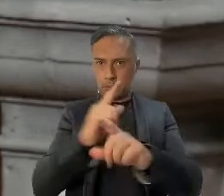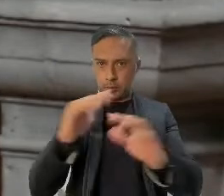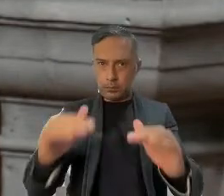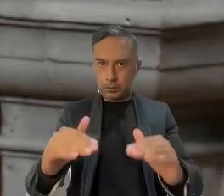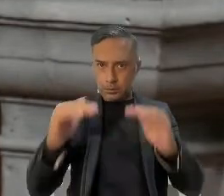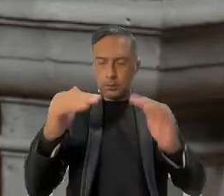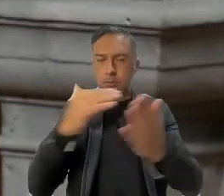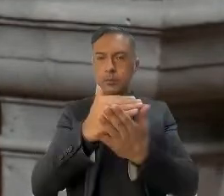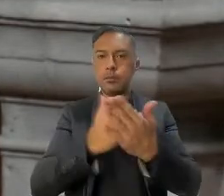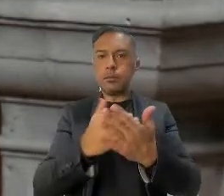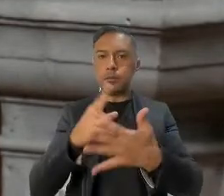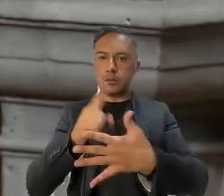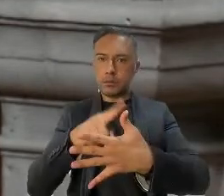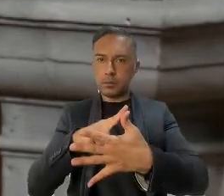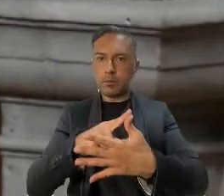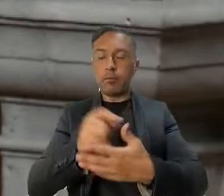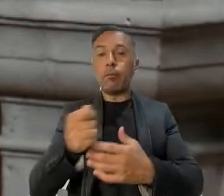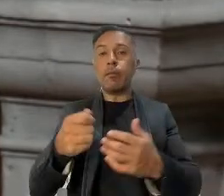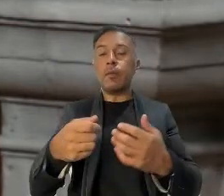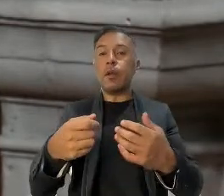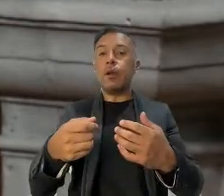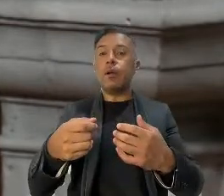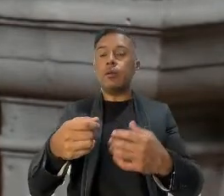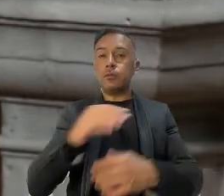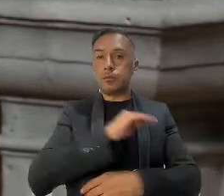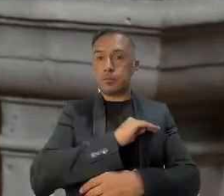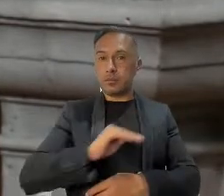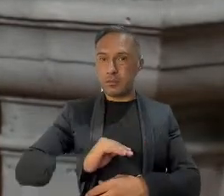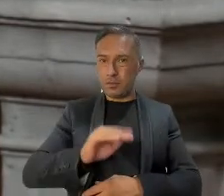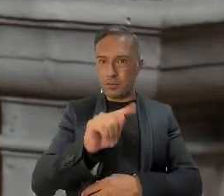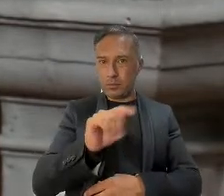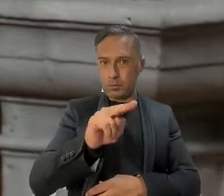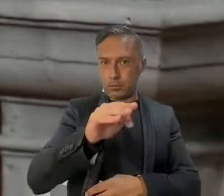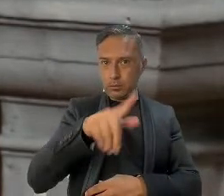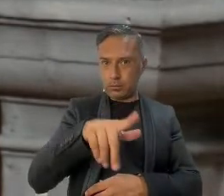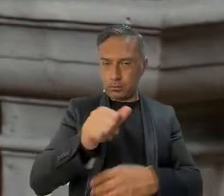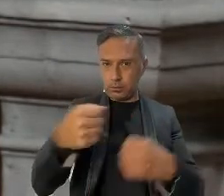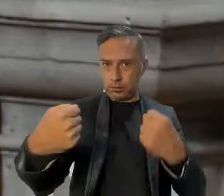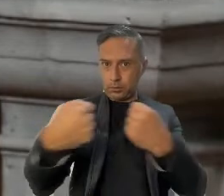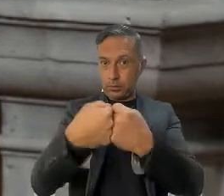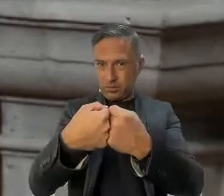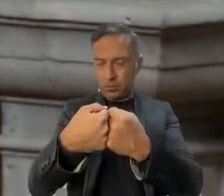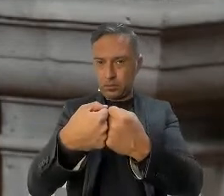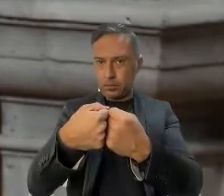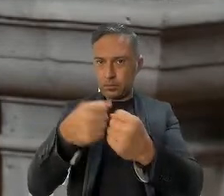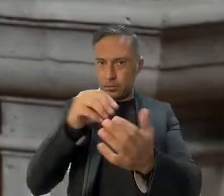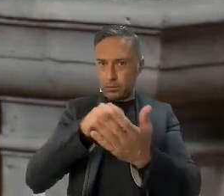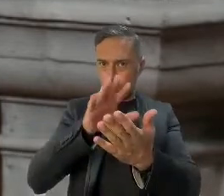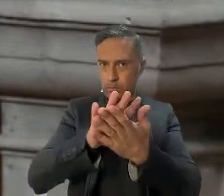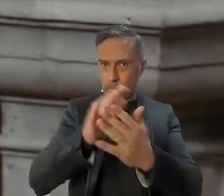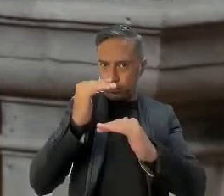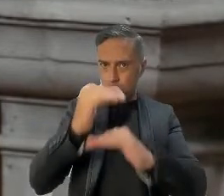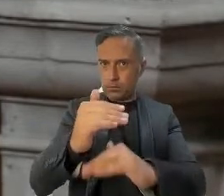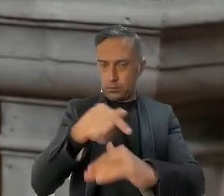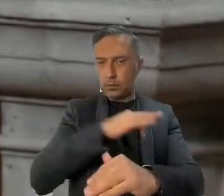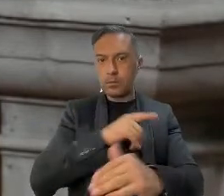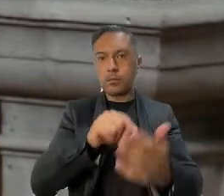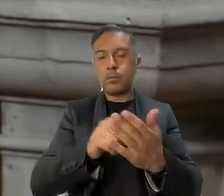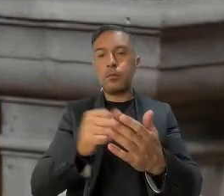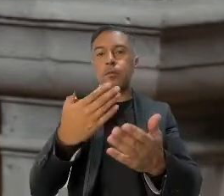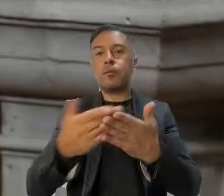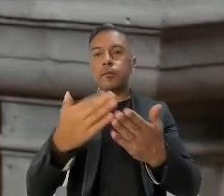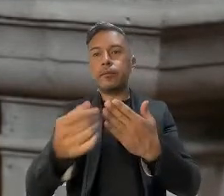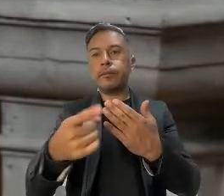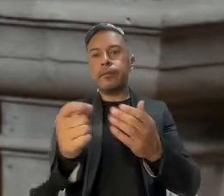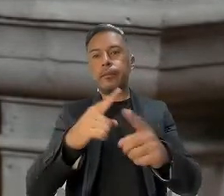Quinto, se fijen los límites territoriales del municipio de Tonanitla, mediante el cual se incorpora el territorio motivo del presente procedimiento de